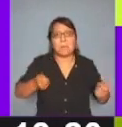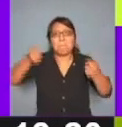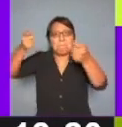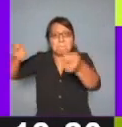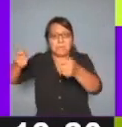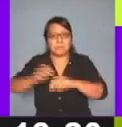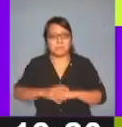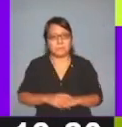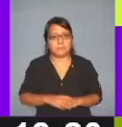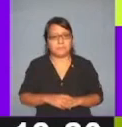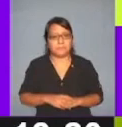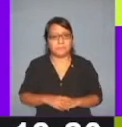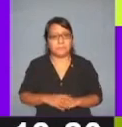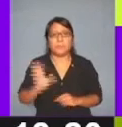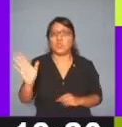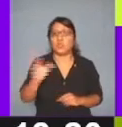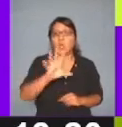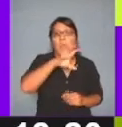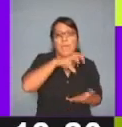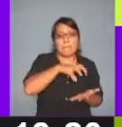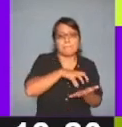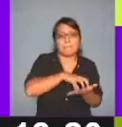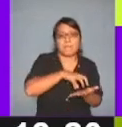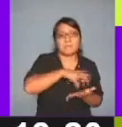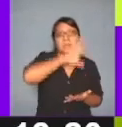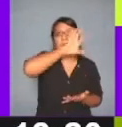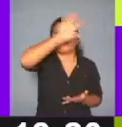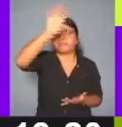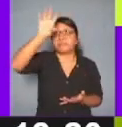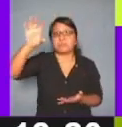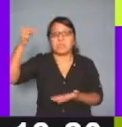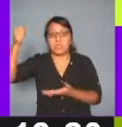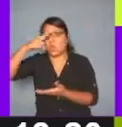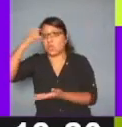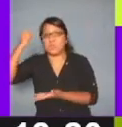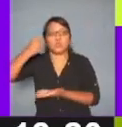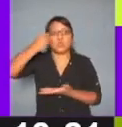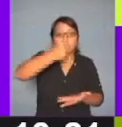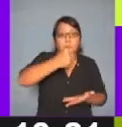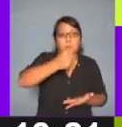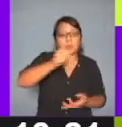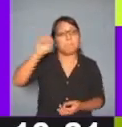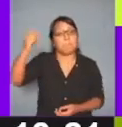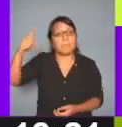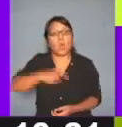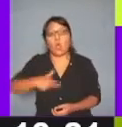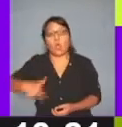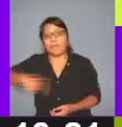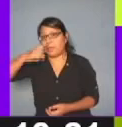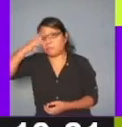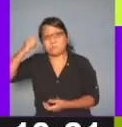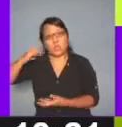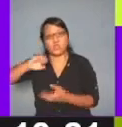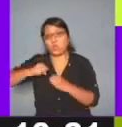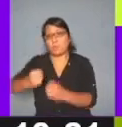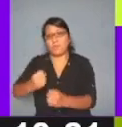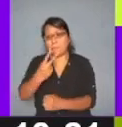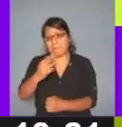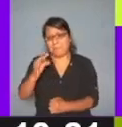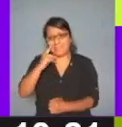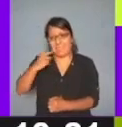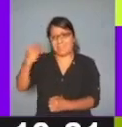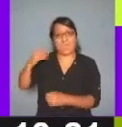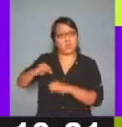a las empresas del interior del país les llegue este subsidio el gobierno ha decidido suspenderlo como digo hace 20 días